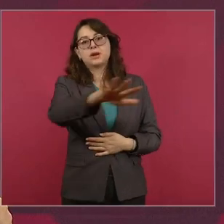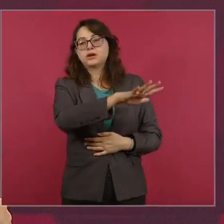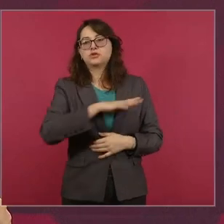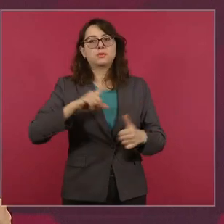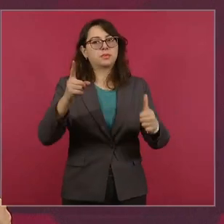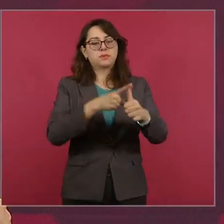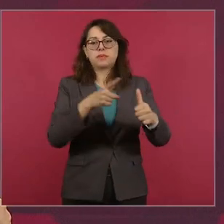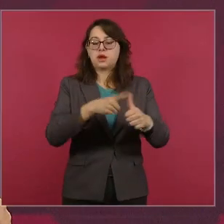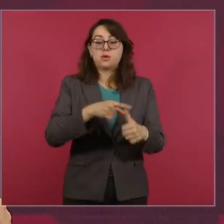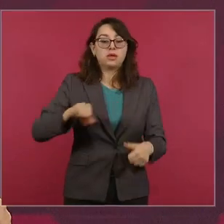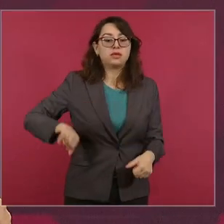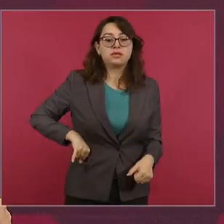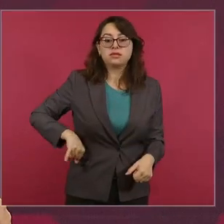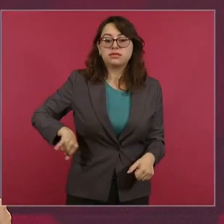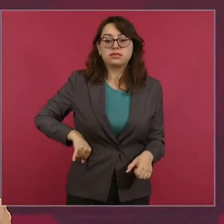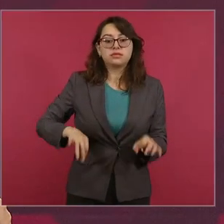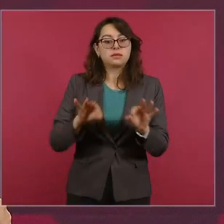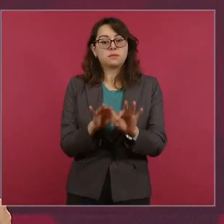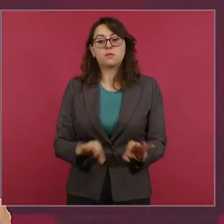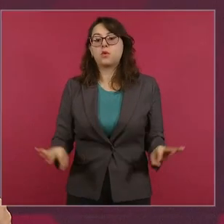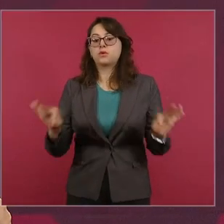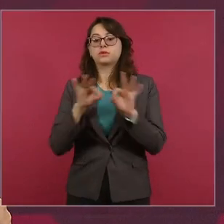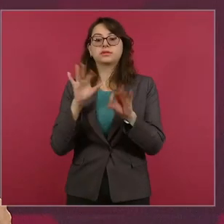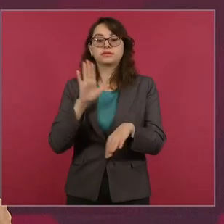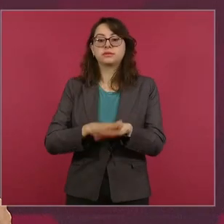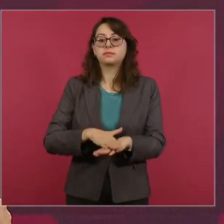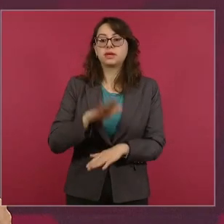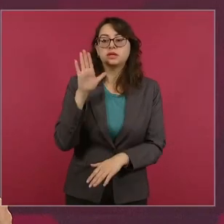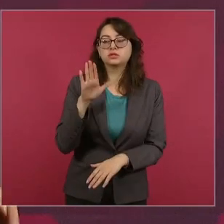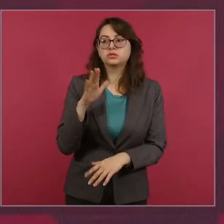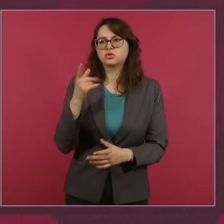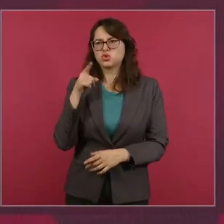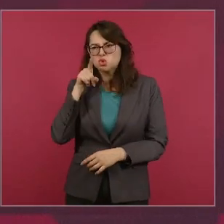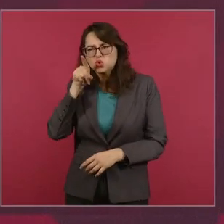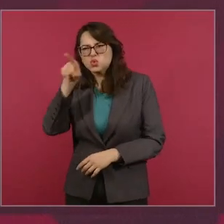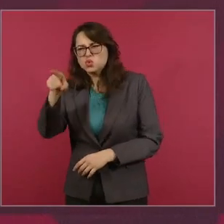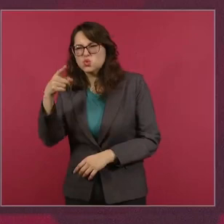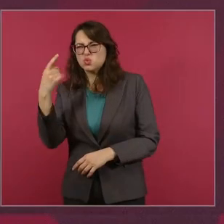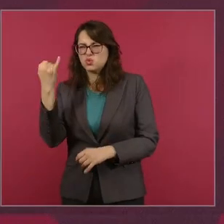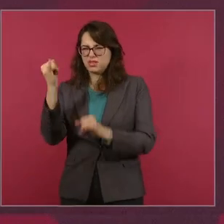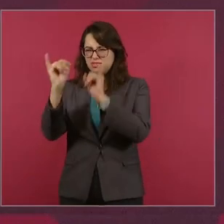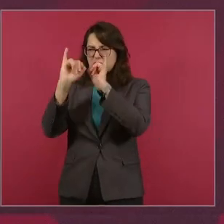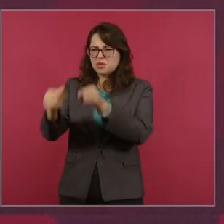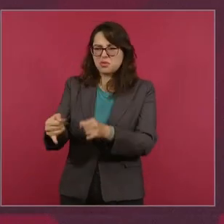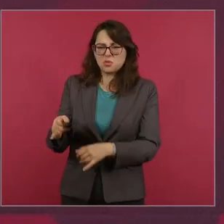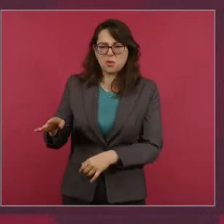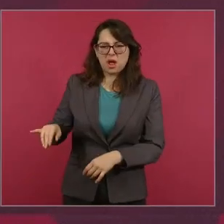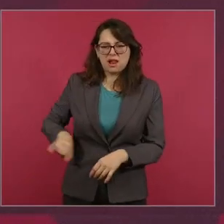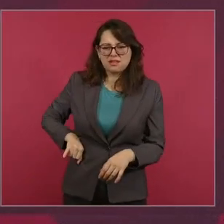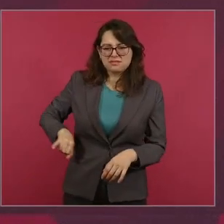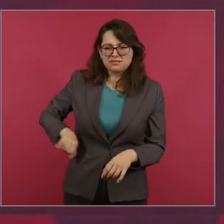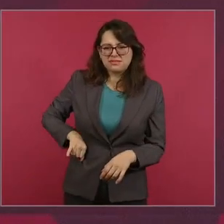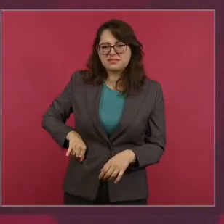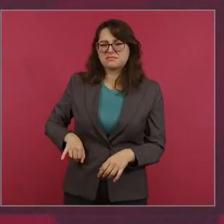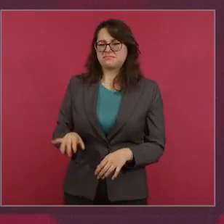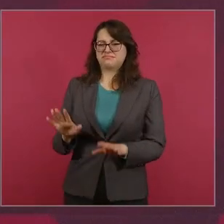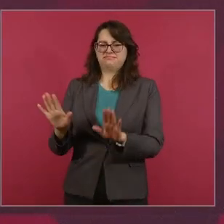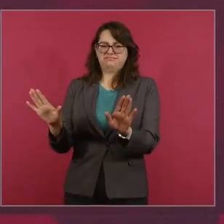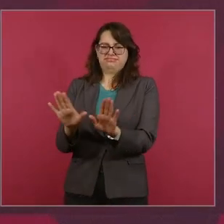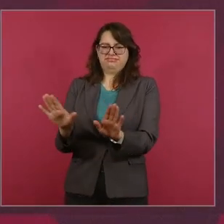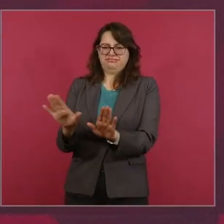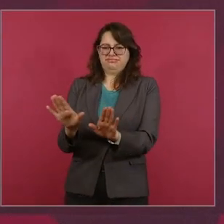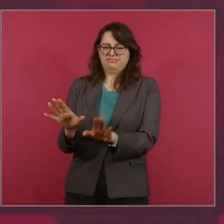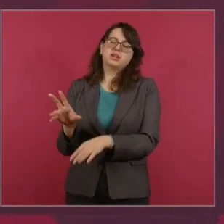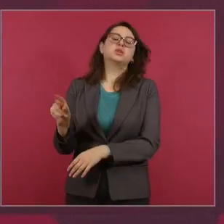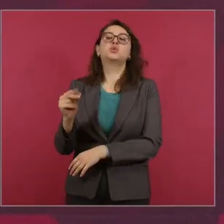que no sea el interés personal ni de grupo